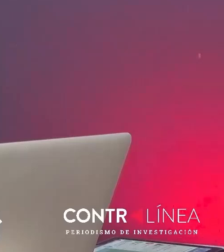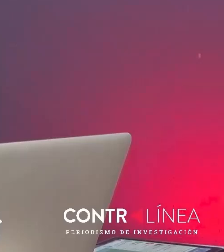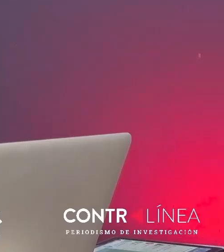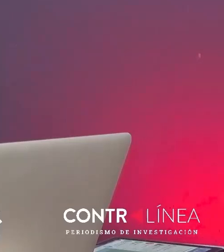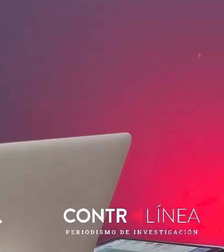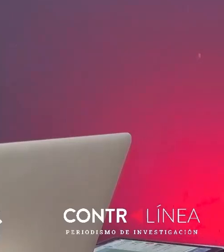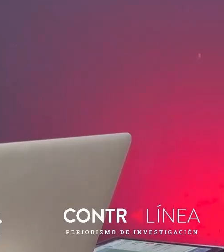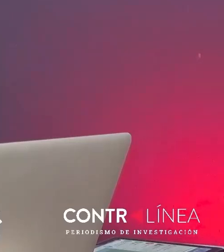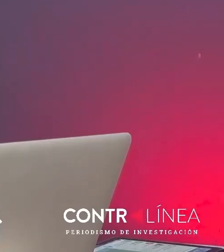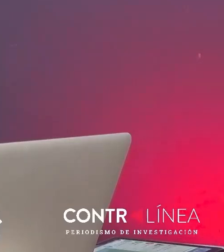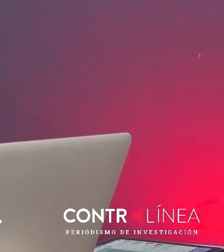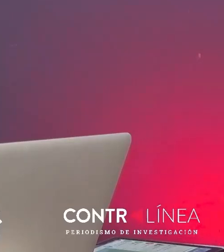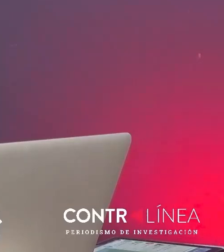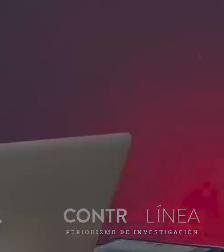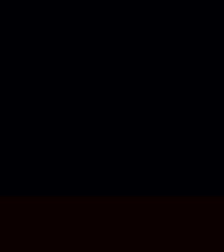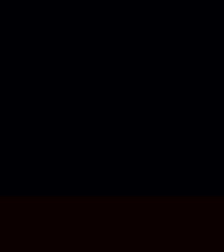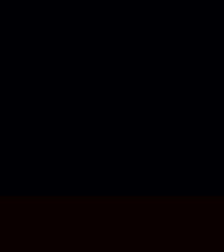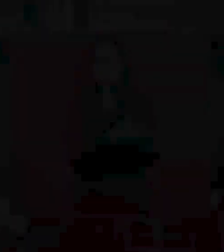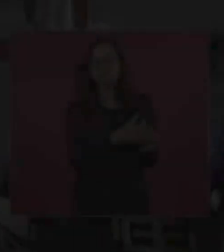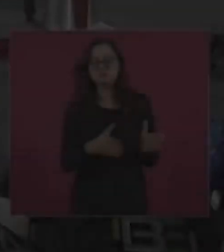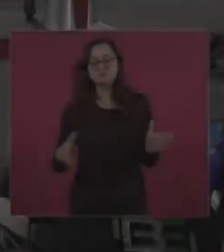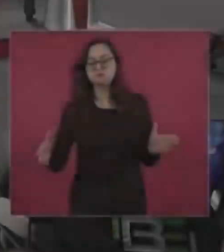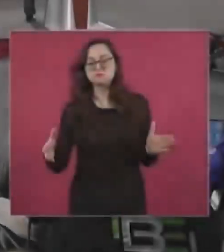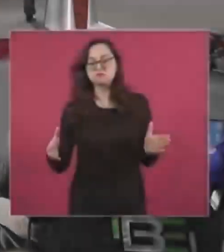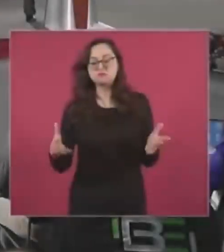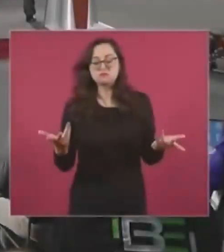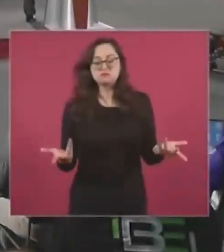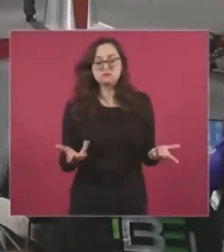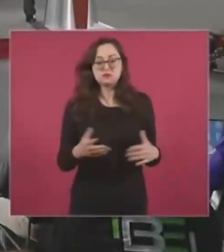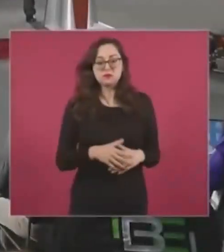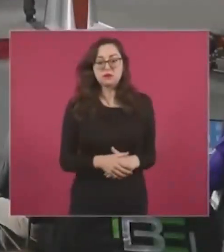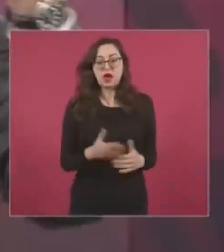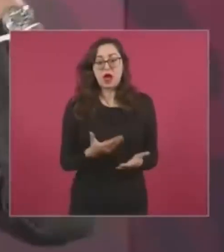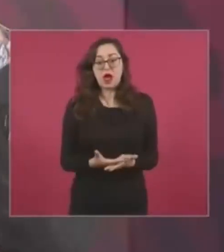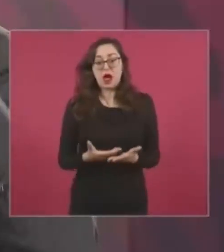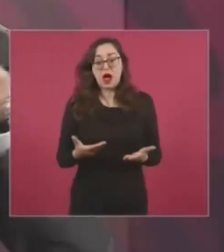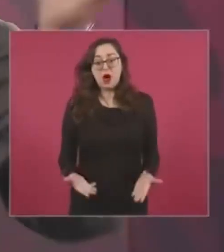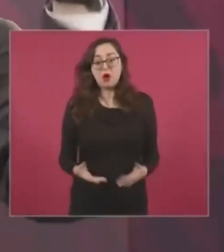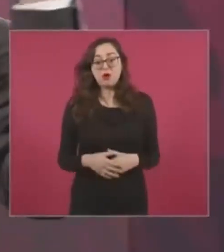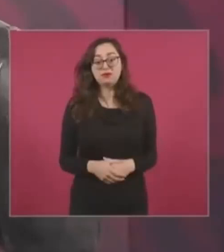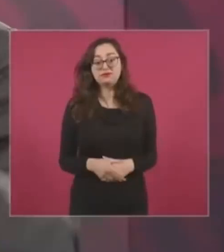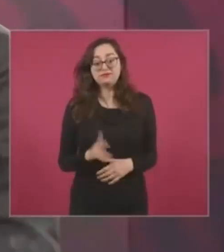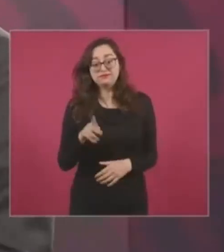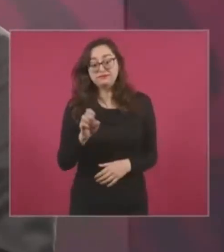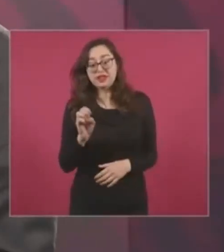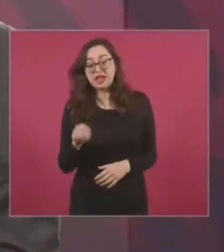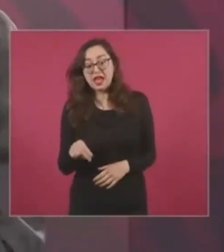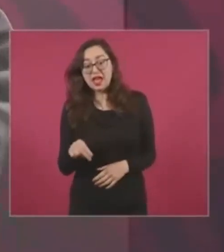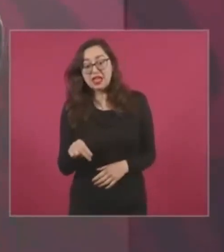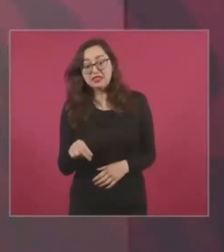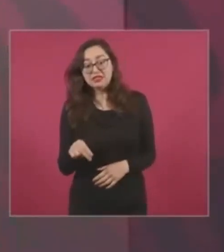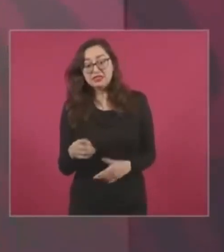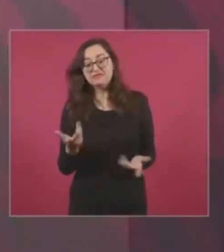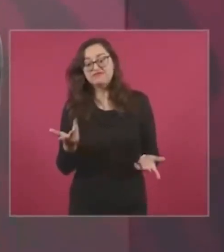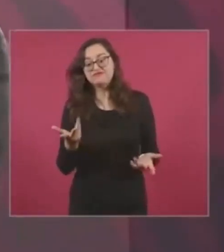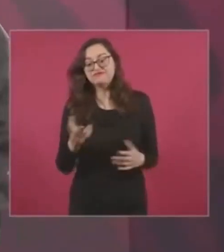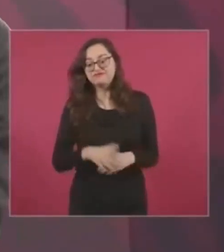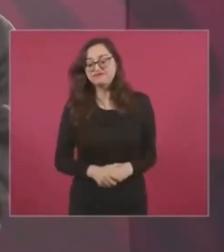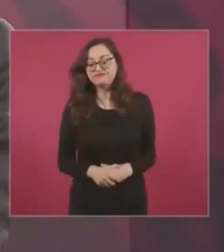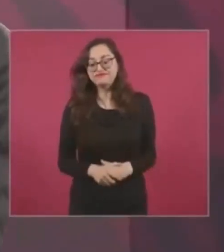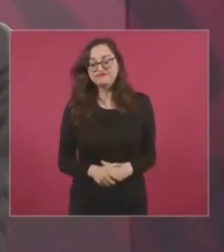soberanía y nuestra independencia. ¿Dónde está Ken? Pues no es Wilson, pero tampoco es